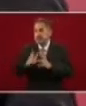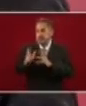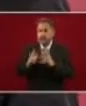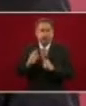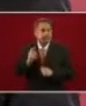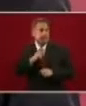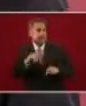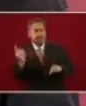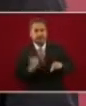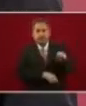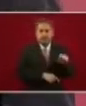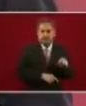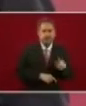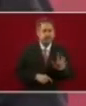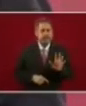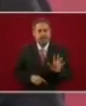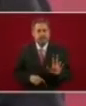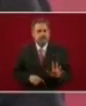es este